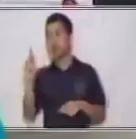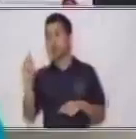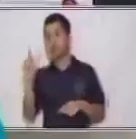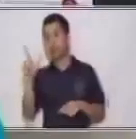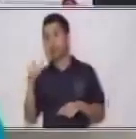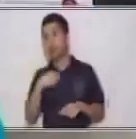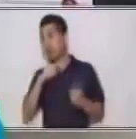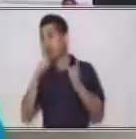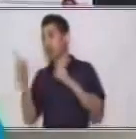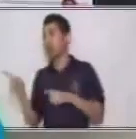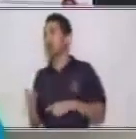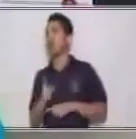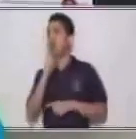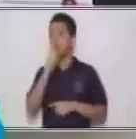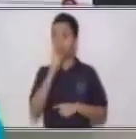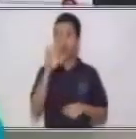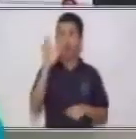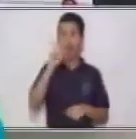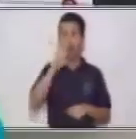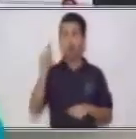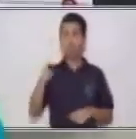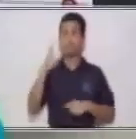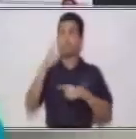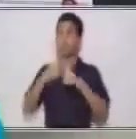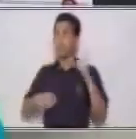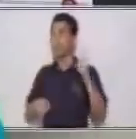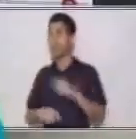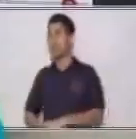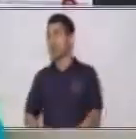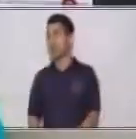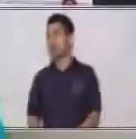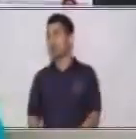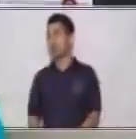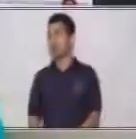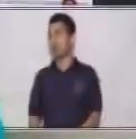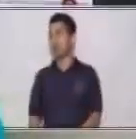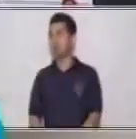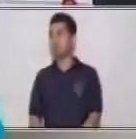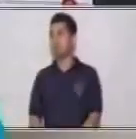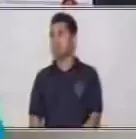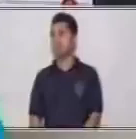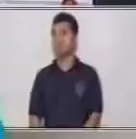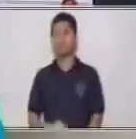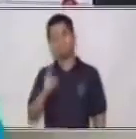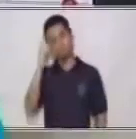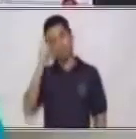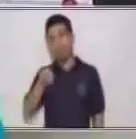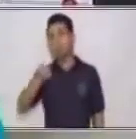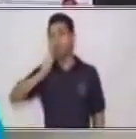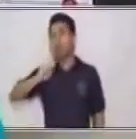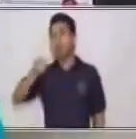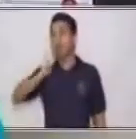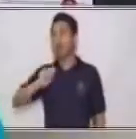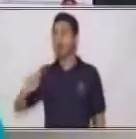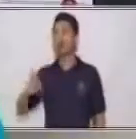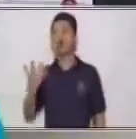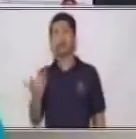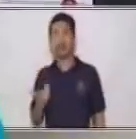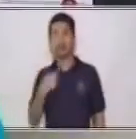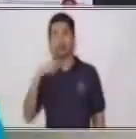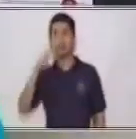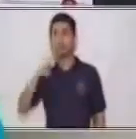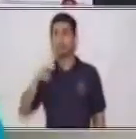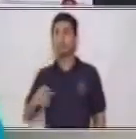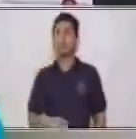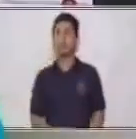1,5 onzas. Y si lo pensáramos en cucharas, ¿cuántas cucharas necesitamos?